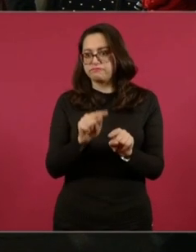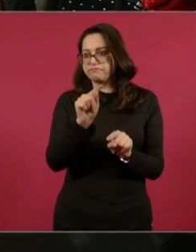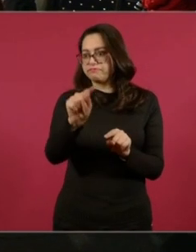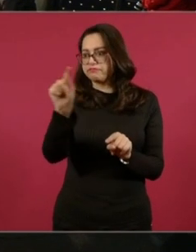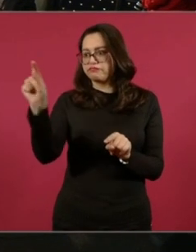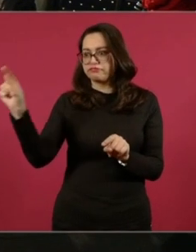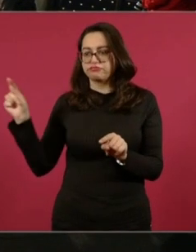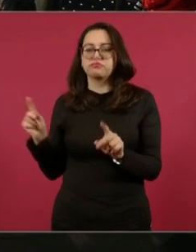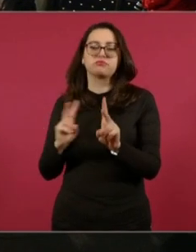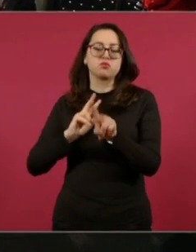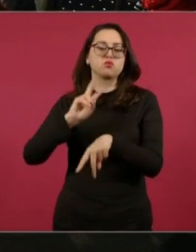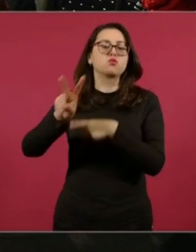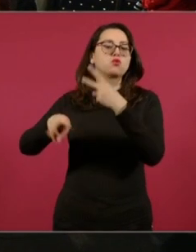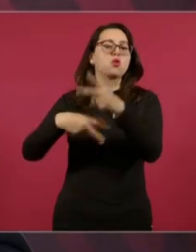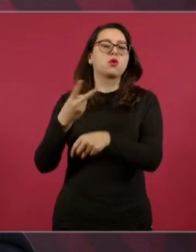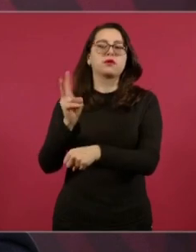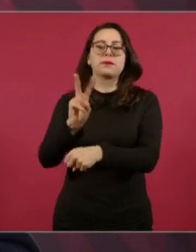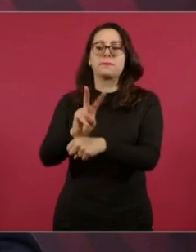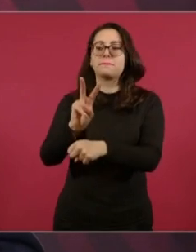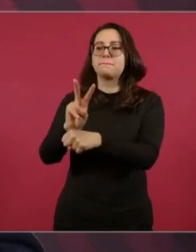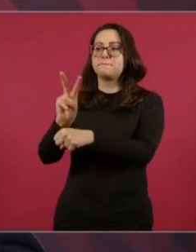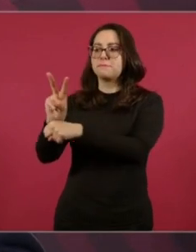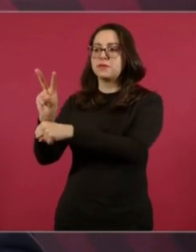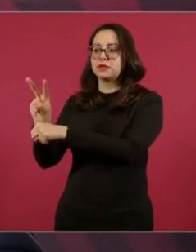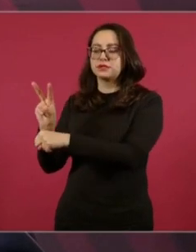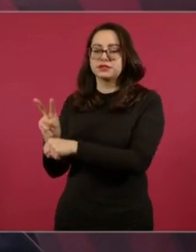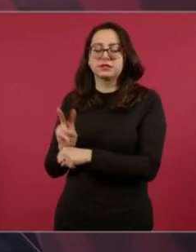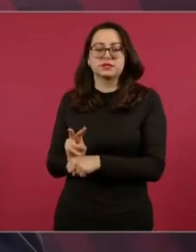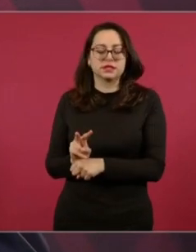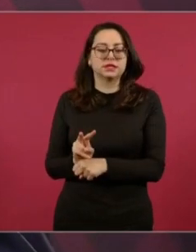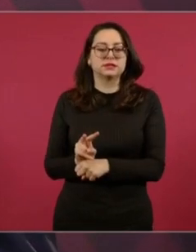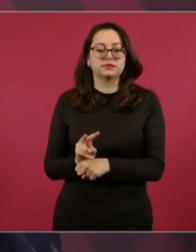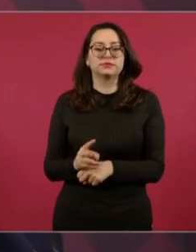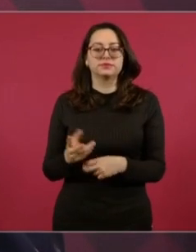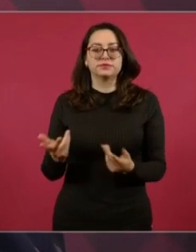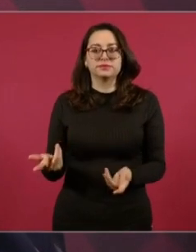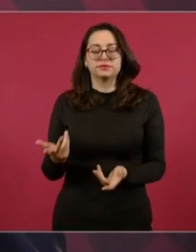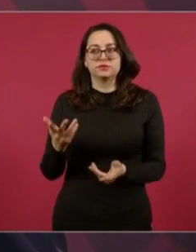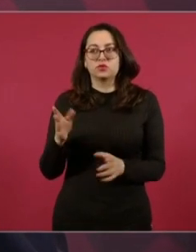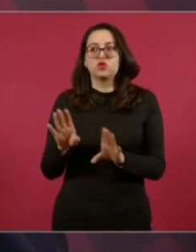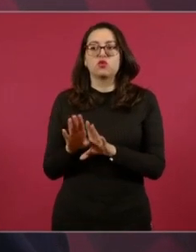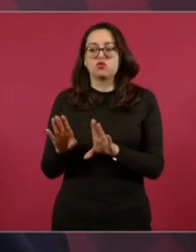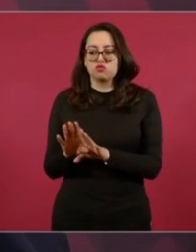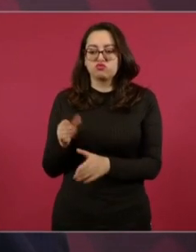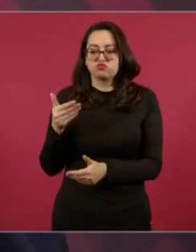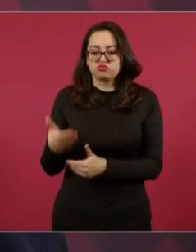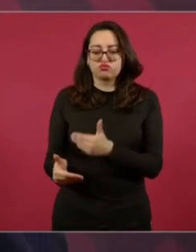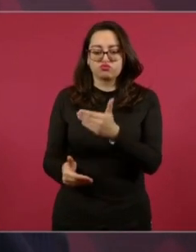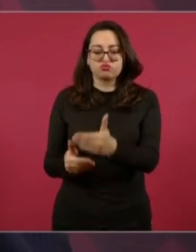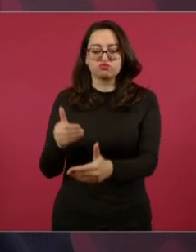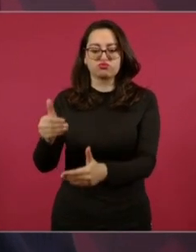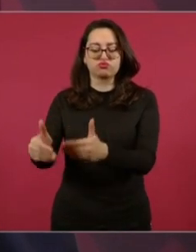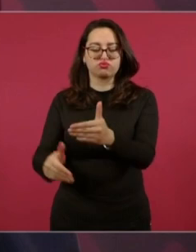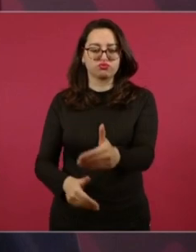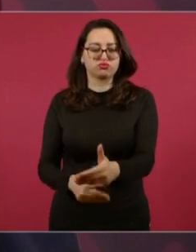en Palenque, en Calakmul, en la zona arqueológica, y en Chichen